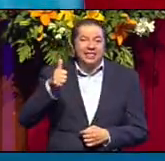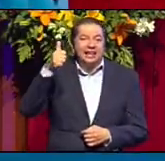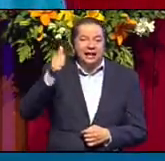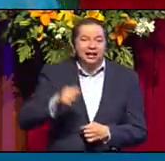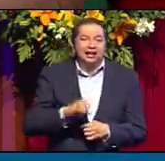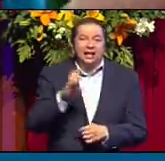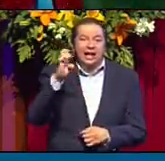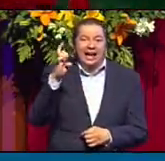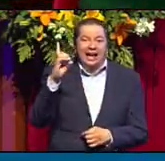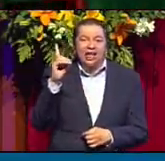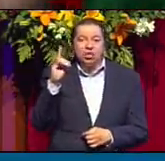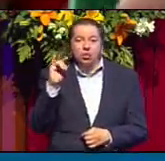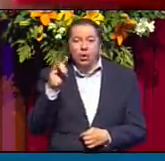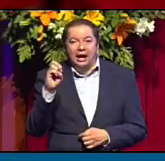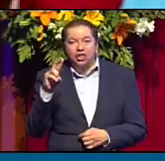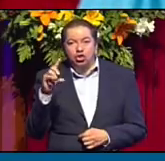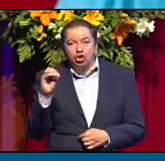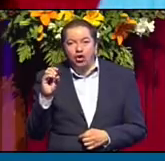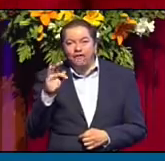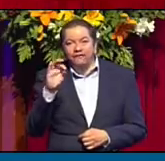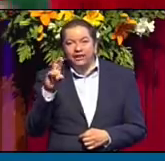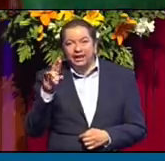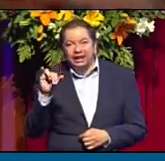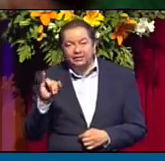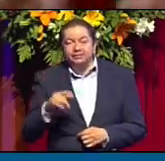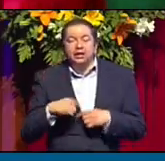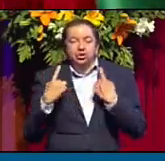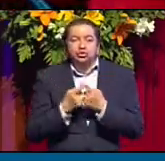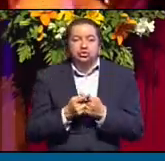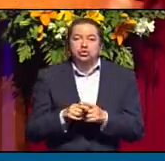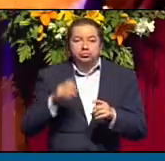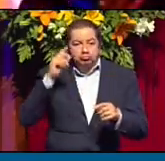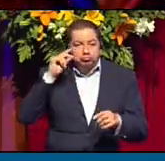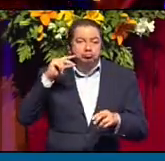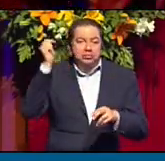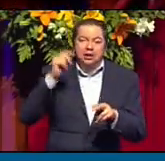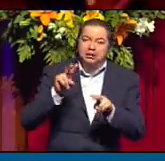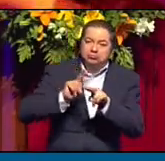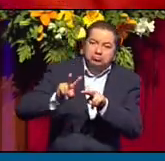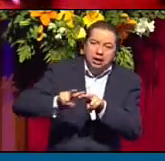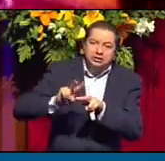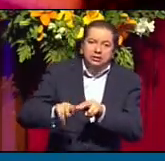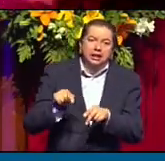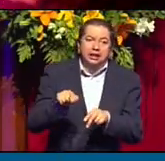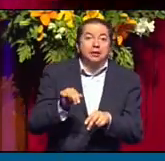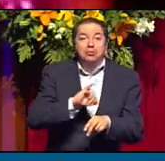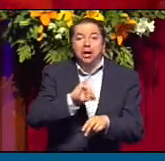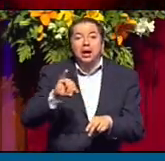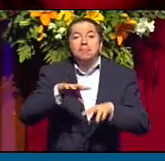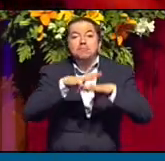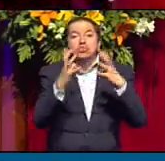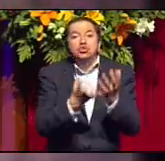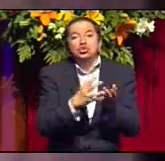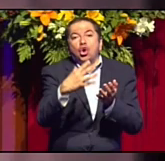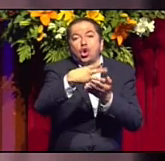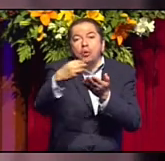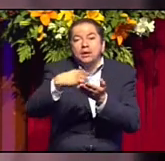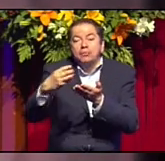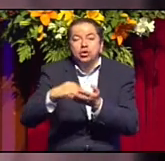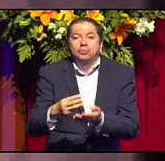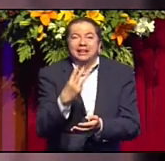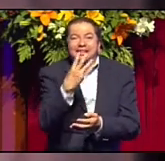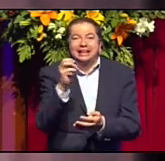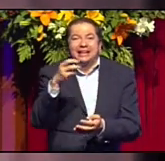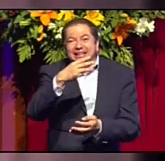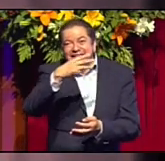Frei Montalva tuvo una locura, creémoslo juntos de vecinos, lo hizo. El mundo después lo copió. 300